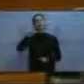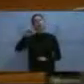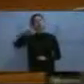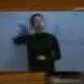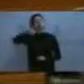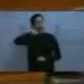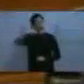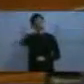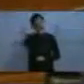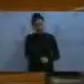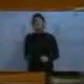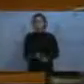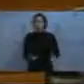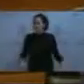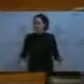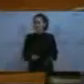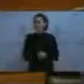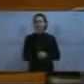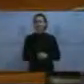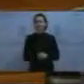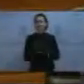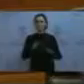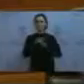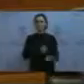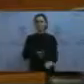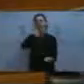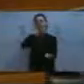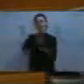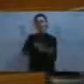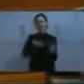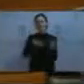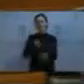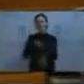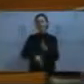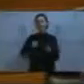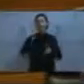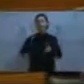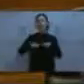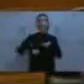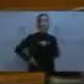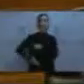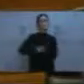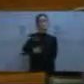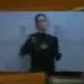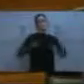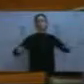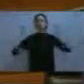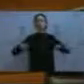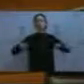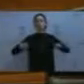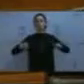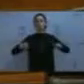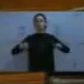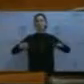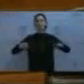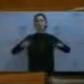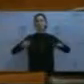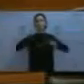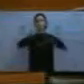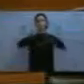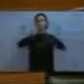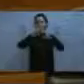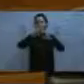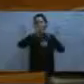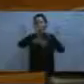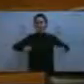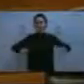voy a cuestionar, usted sabe que al final la lengua es el mayor elemento de unión, porque permite la comunicación entre las personas, y no hay mayor elemento